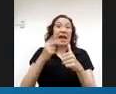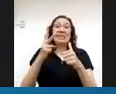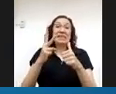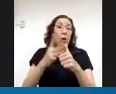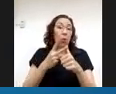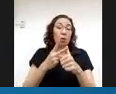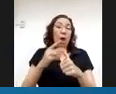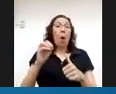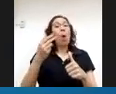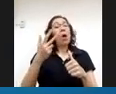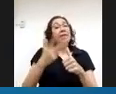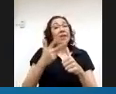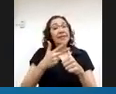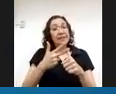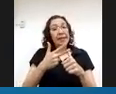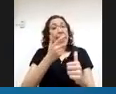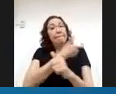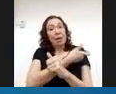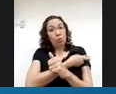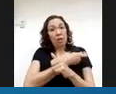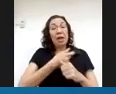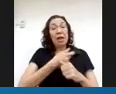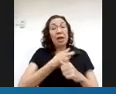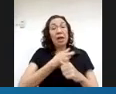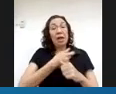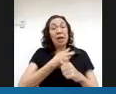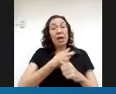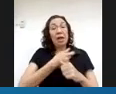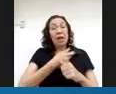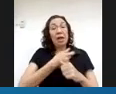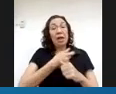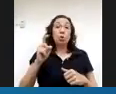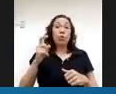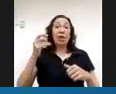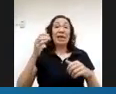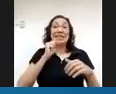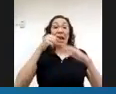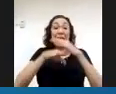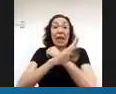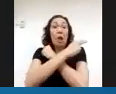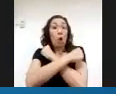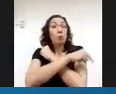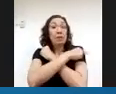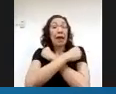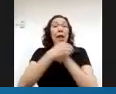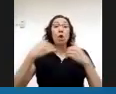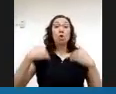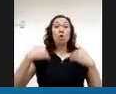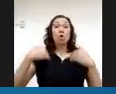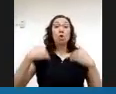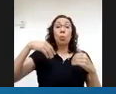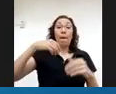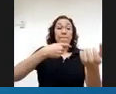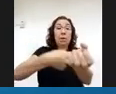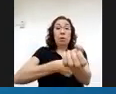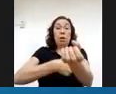segunda o tercera dosis. Si requirió de hospitalización, recibió plasma o